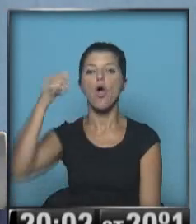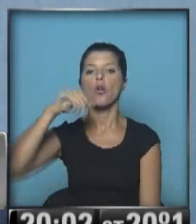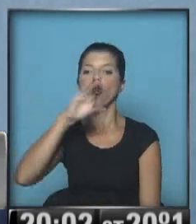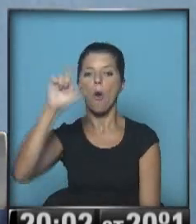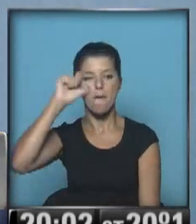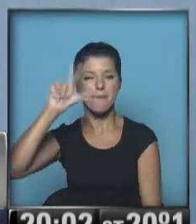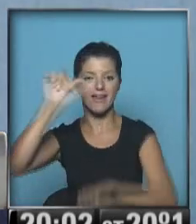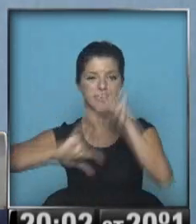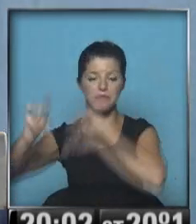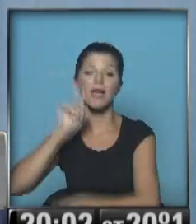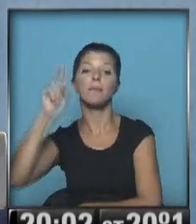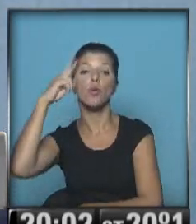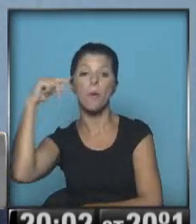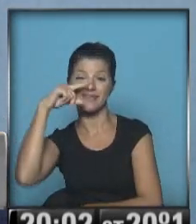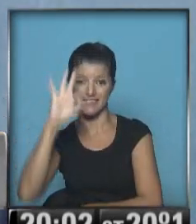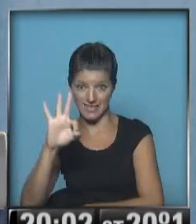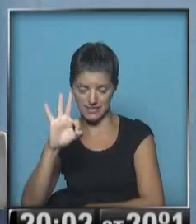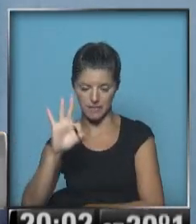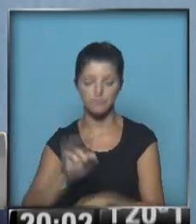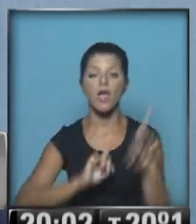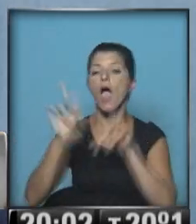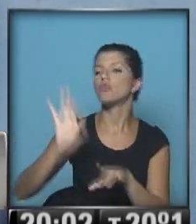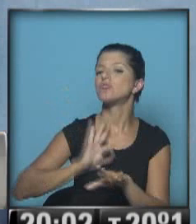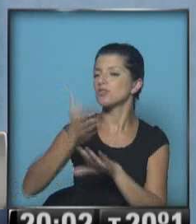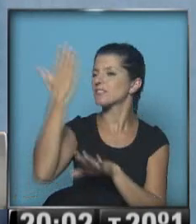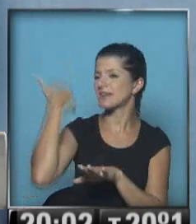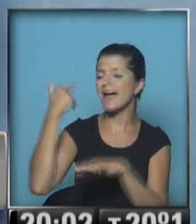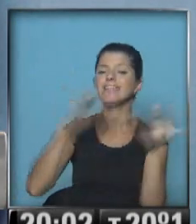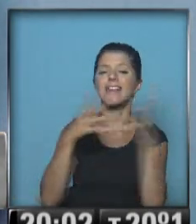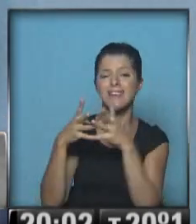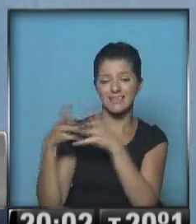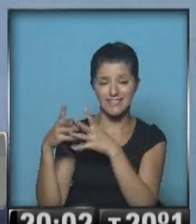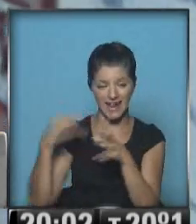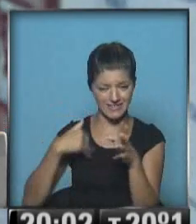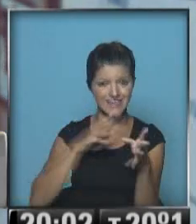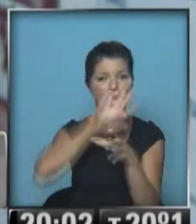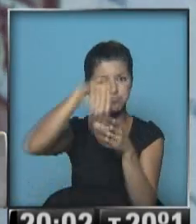1970 algunos años atrás Argentina pasó por una guerra